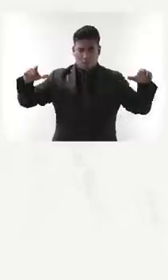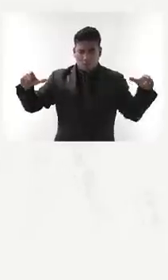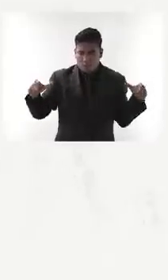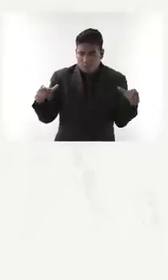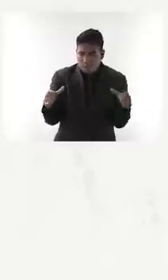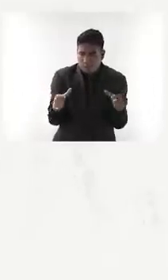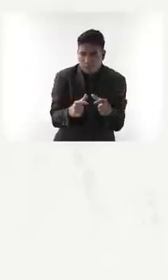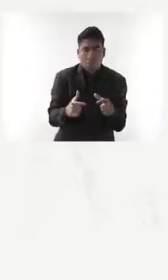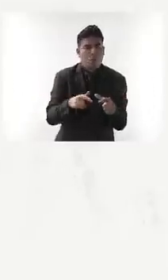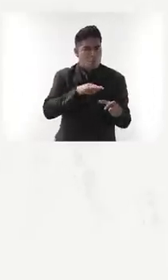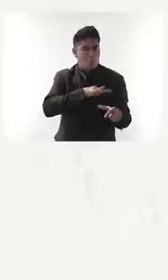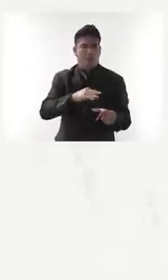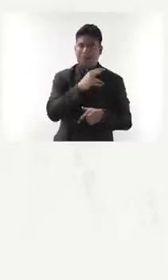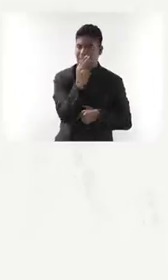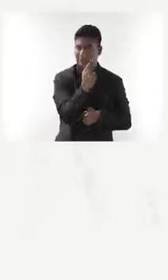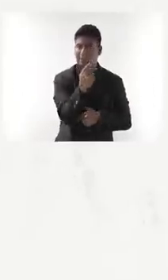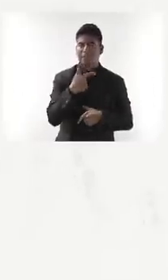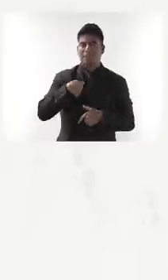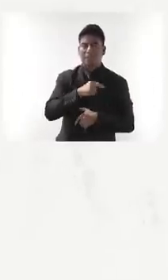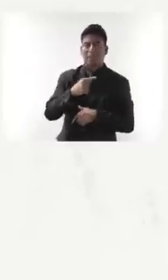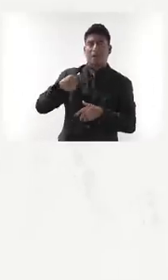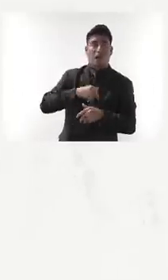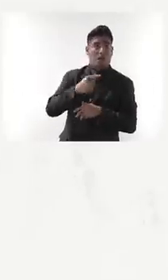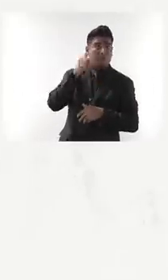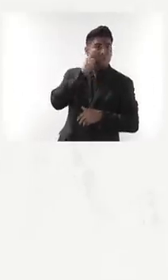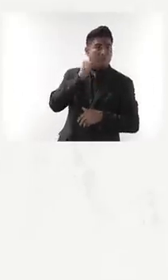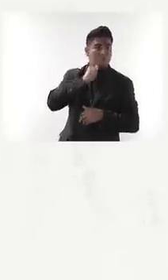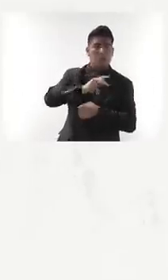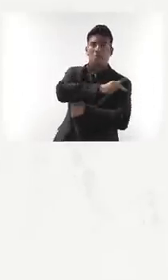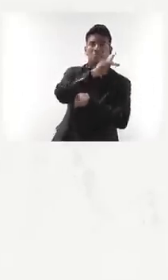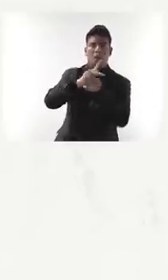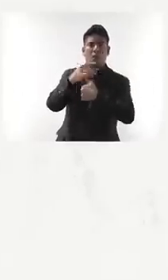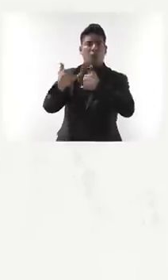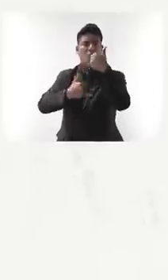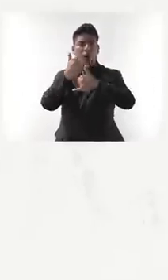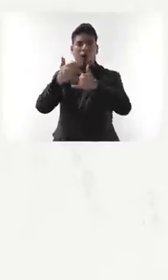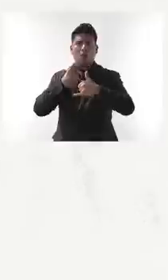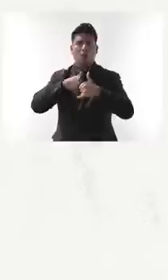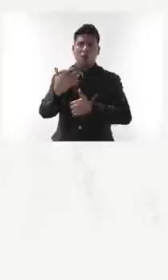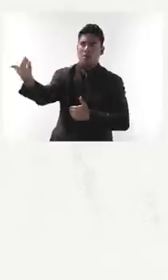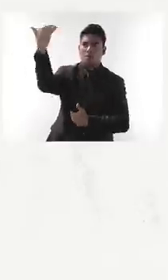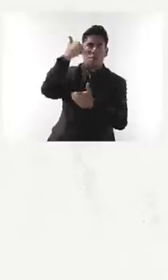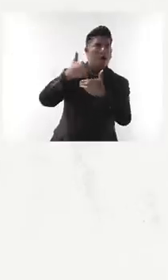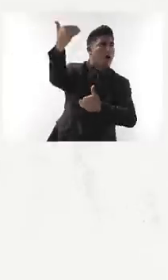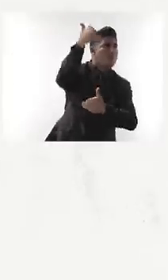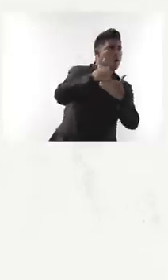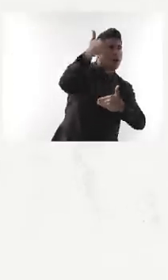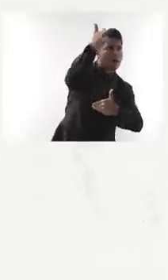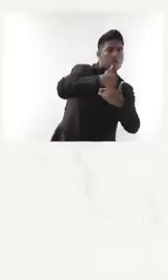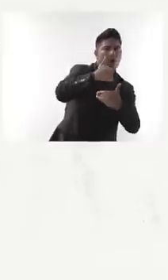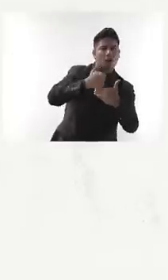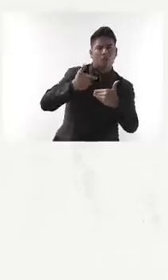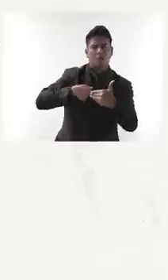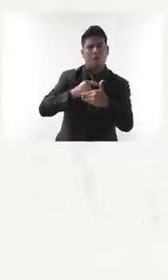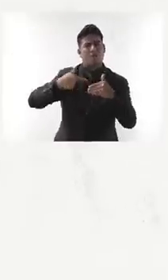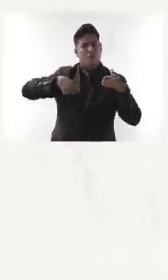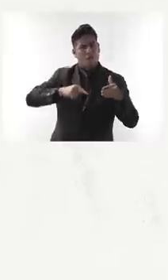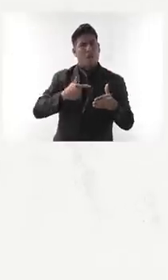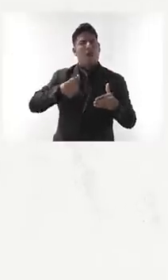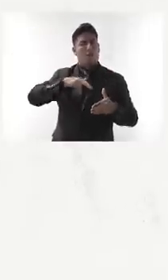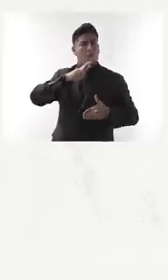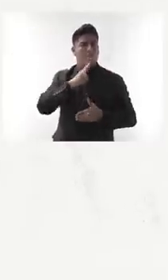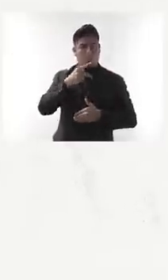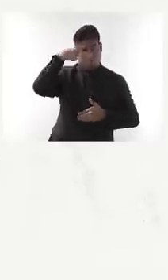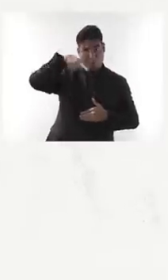extranjeros, se busca una solución integral al ascenso y descenso, se busca de manera